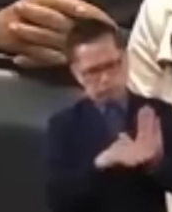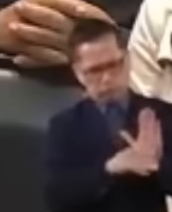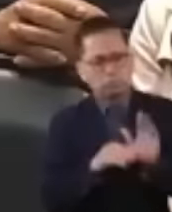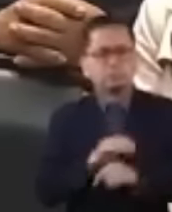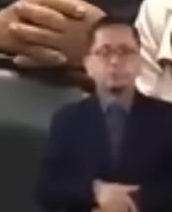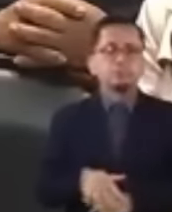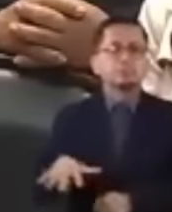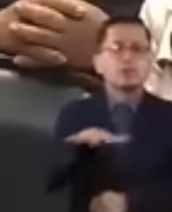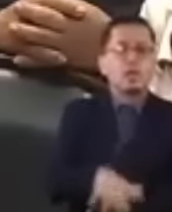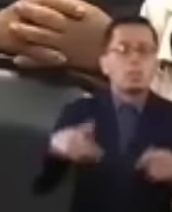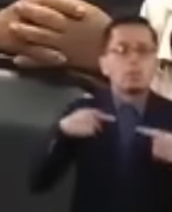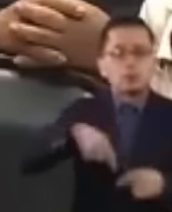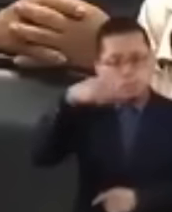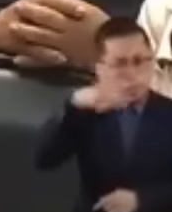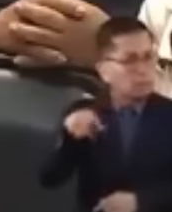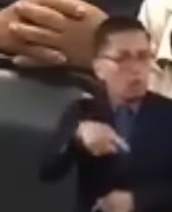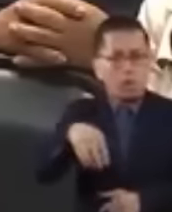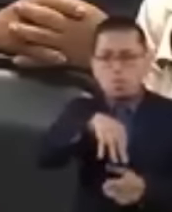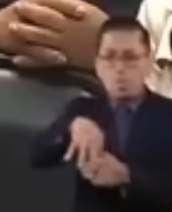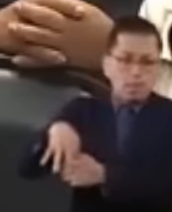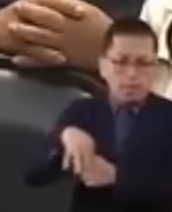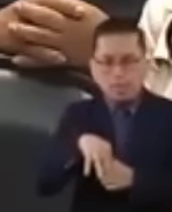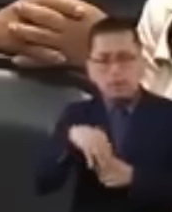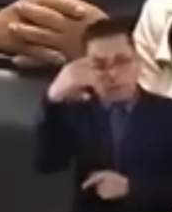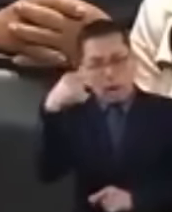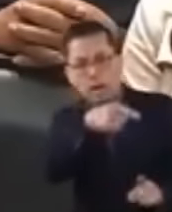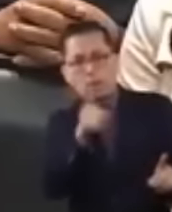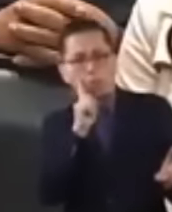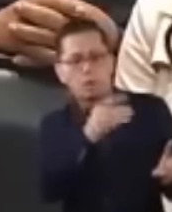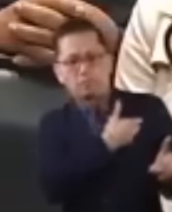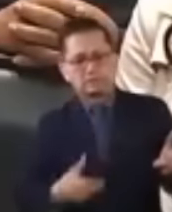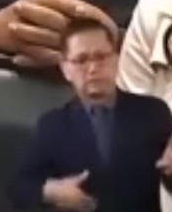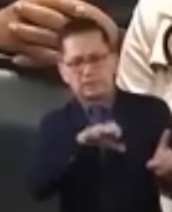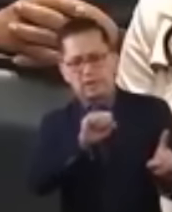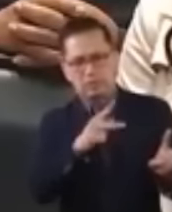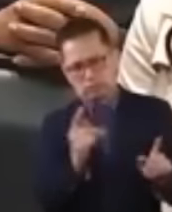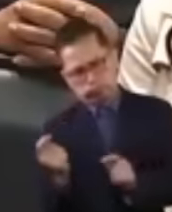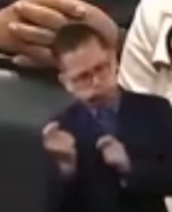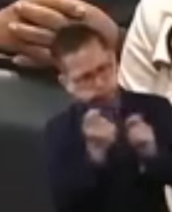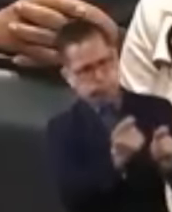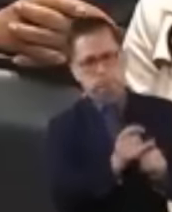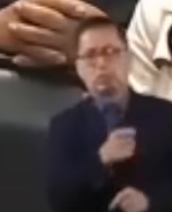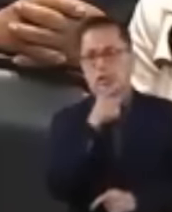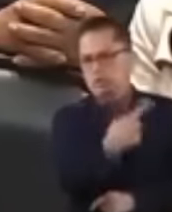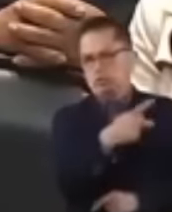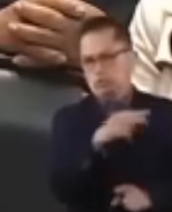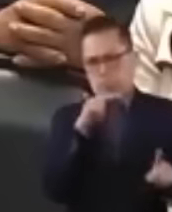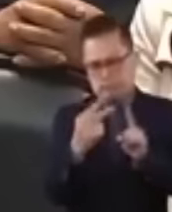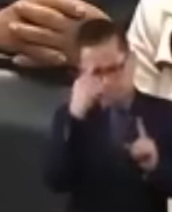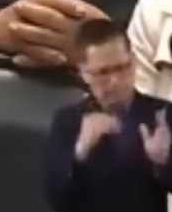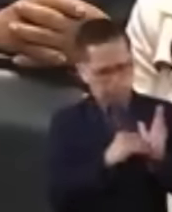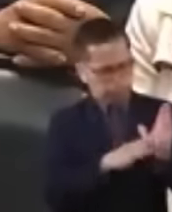Sheinbaum, y este es el presupuesto que va a hacer realidad los programas por los que votó el pueblo de México. Y